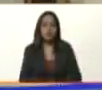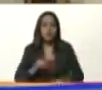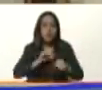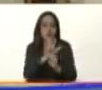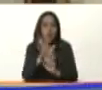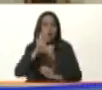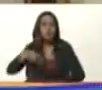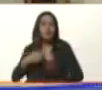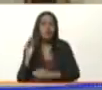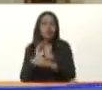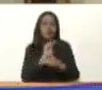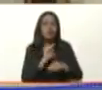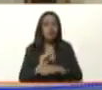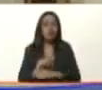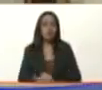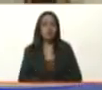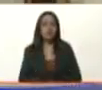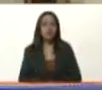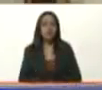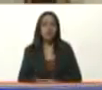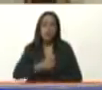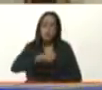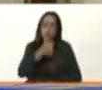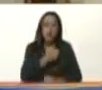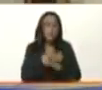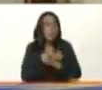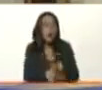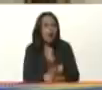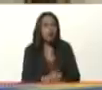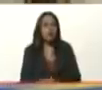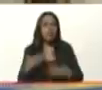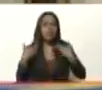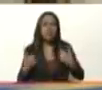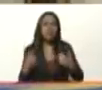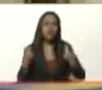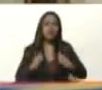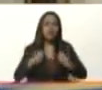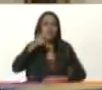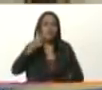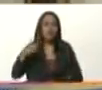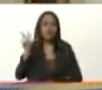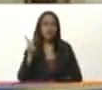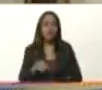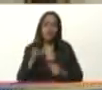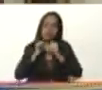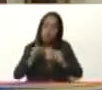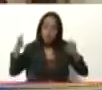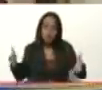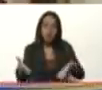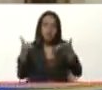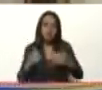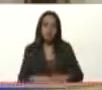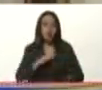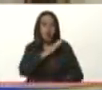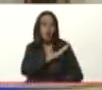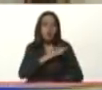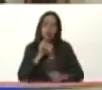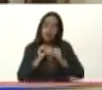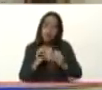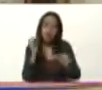poder proteger lo más amado que tenemos, que es la salud y la vida de nuestro pueblo. Sigamos adelante. La comisión sigue en